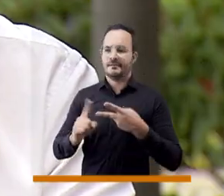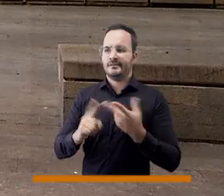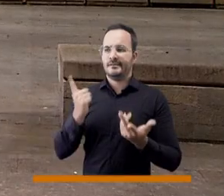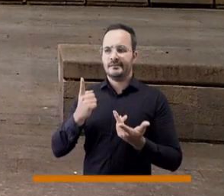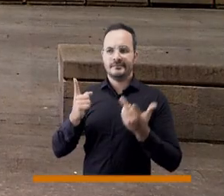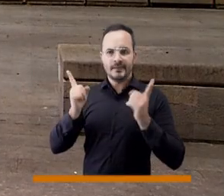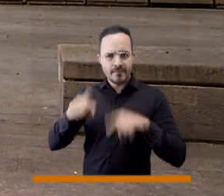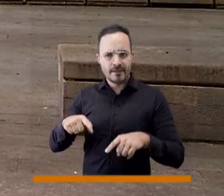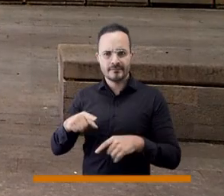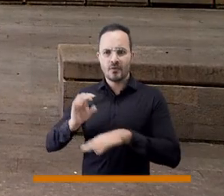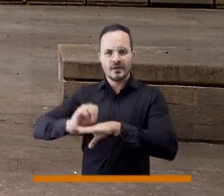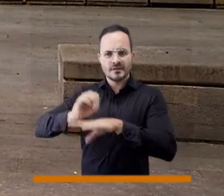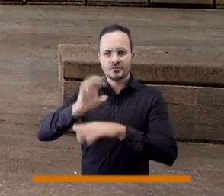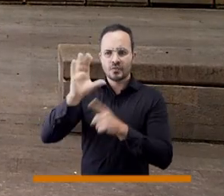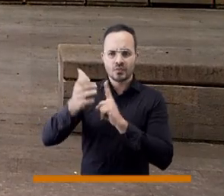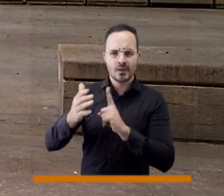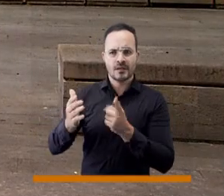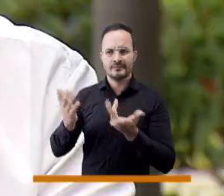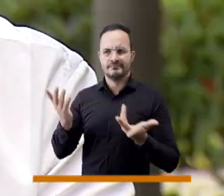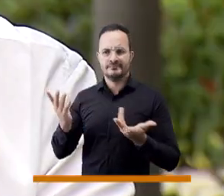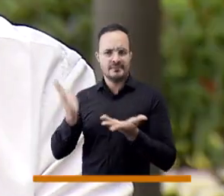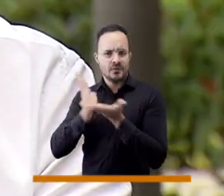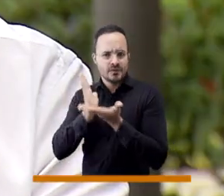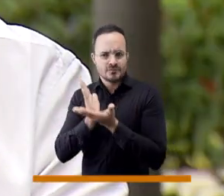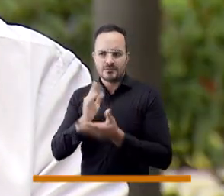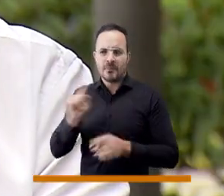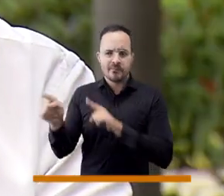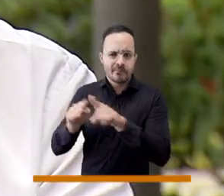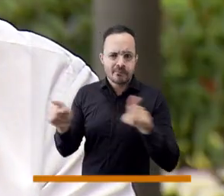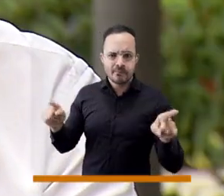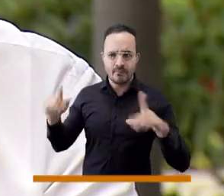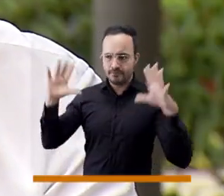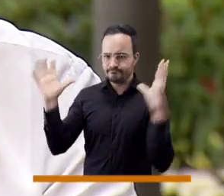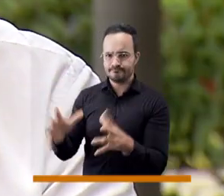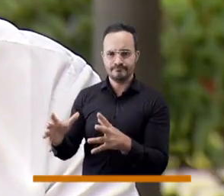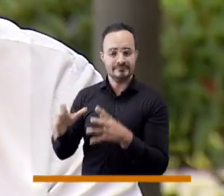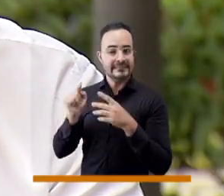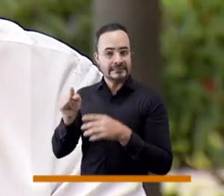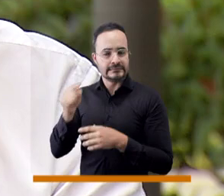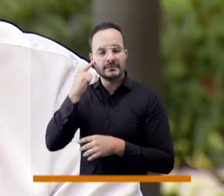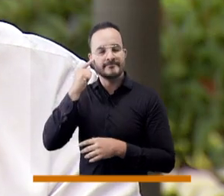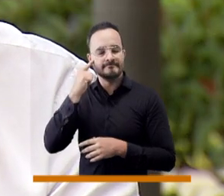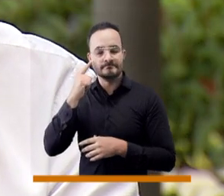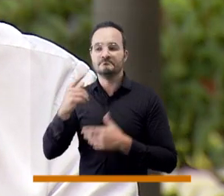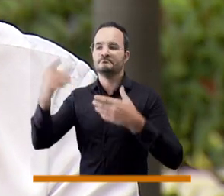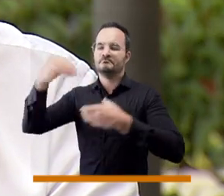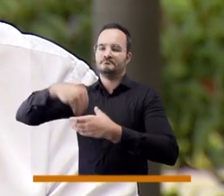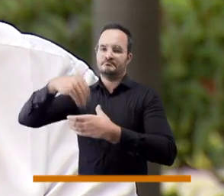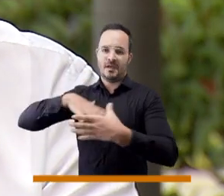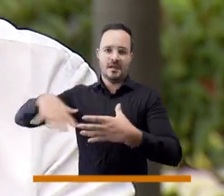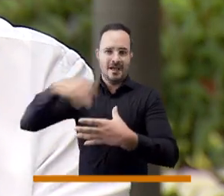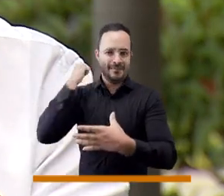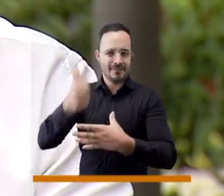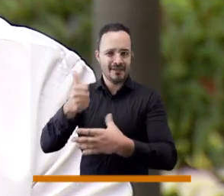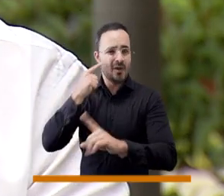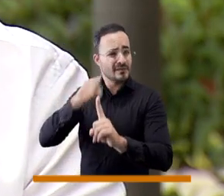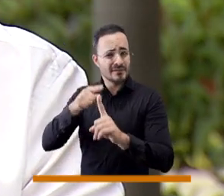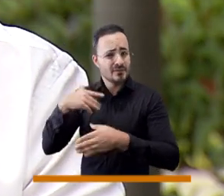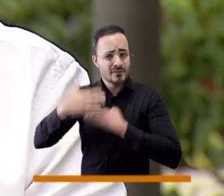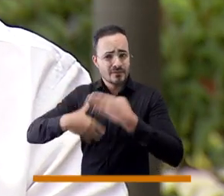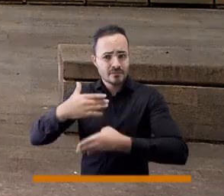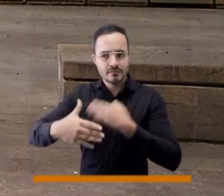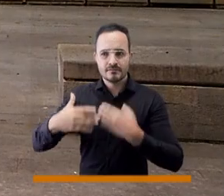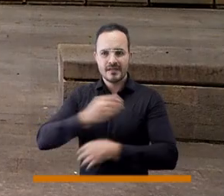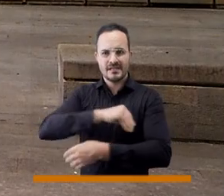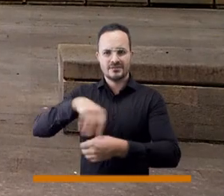las organizaciones sociales, culturales, que creemos en que Antioquia y Medellín tienen que trabajar juntos y que la ciudad tiene que